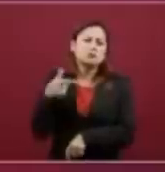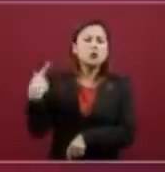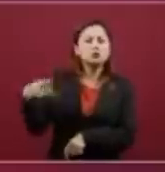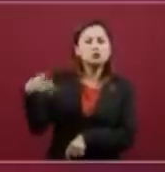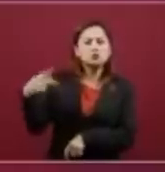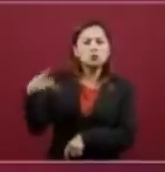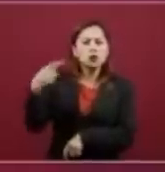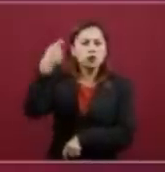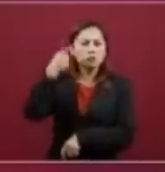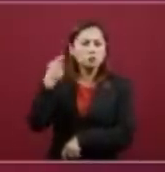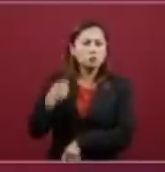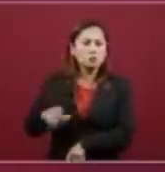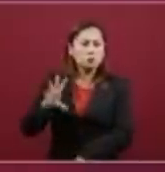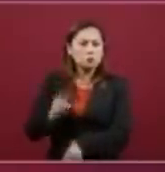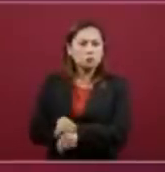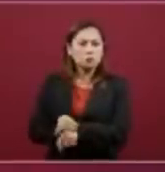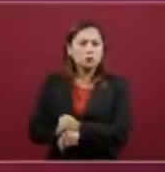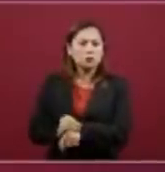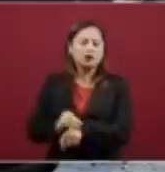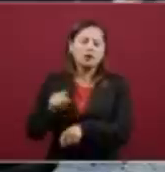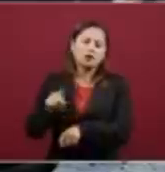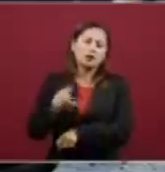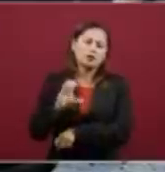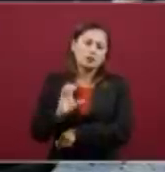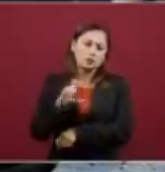Esta es una USP. Y